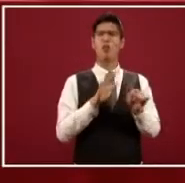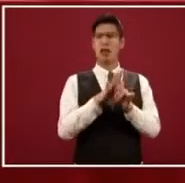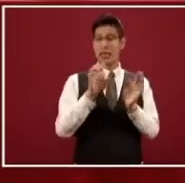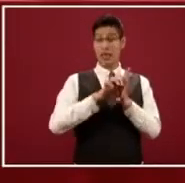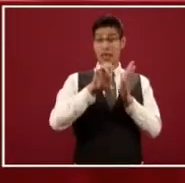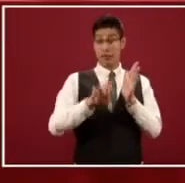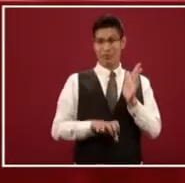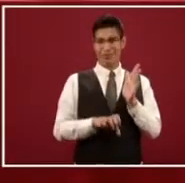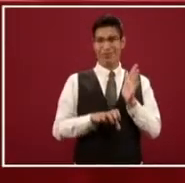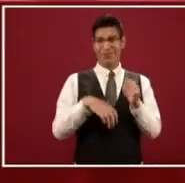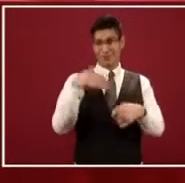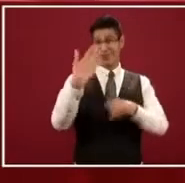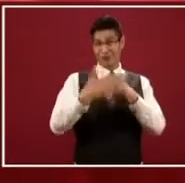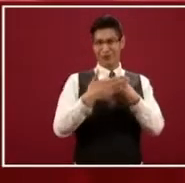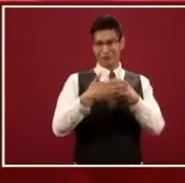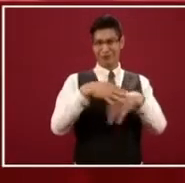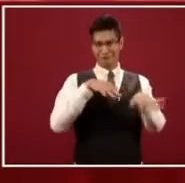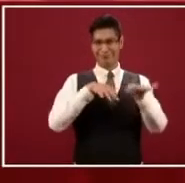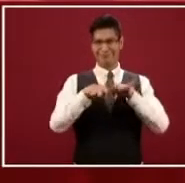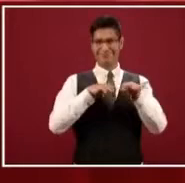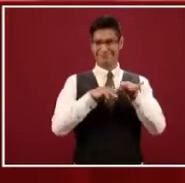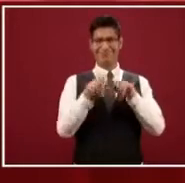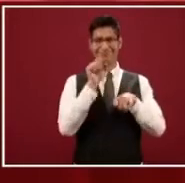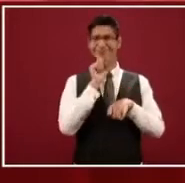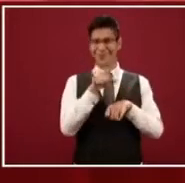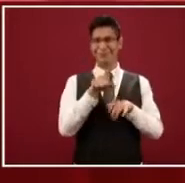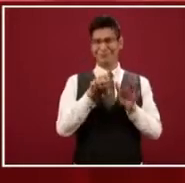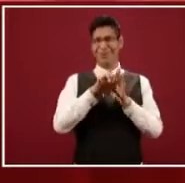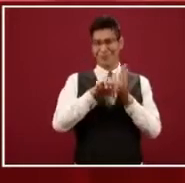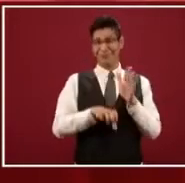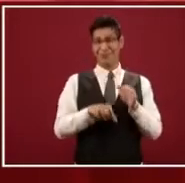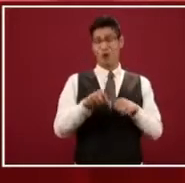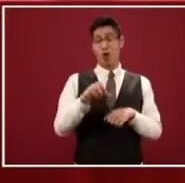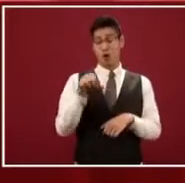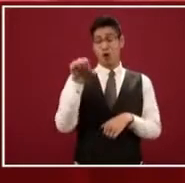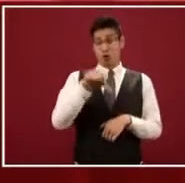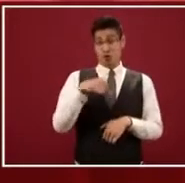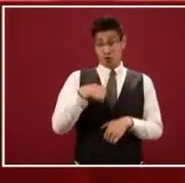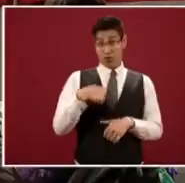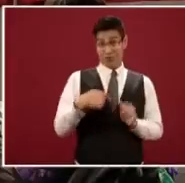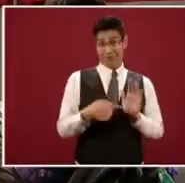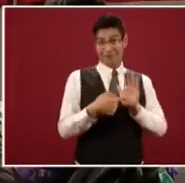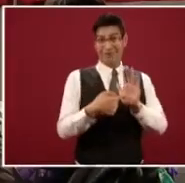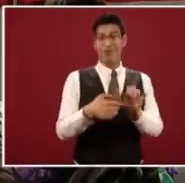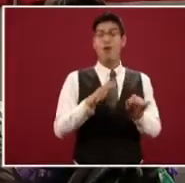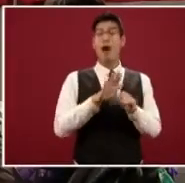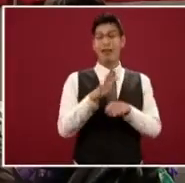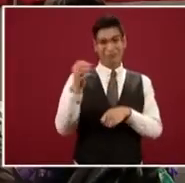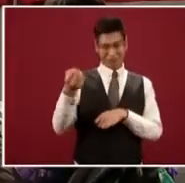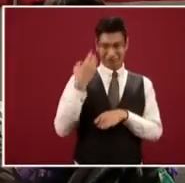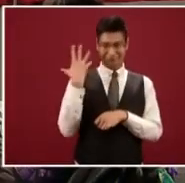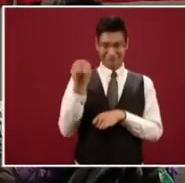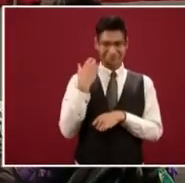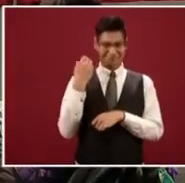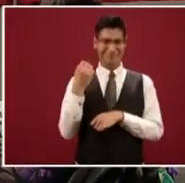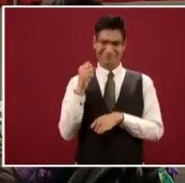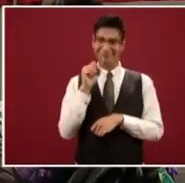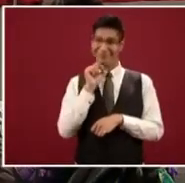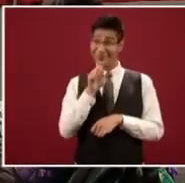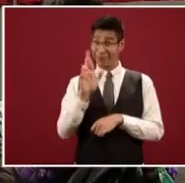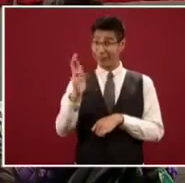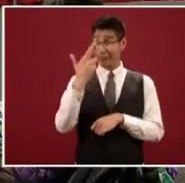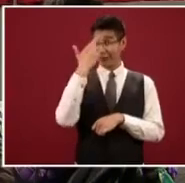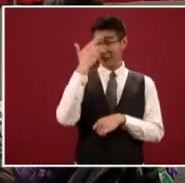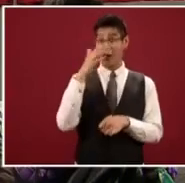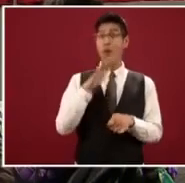estar trabajando en este marco, por ejemplo, que nos toca estar el día de hoy, que son las conferencias. Recordemos que esto